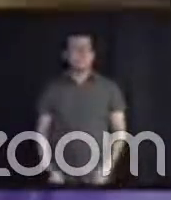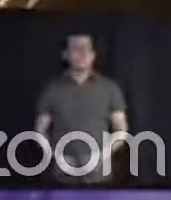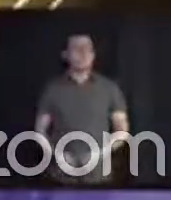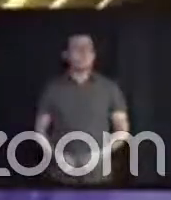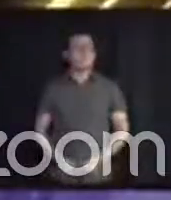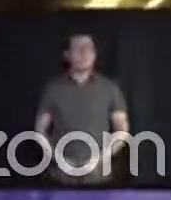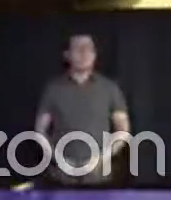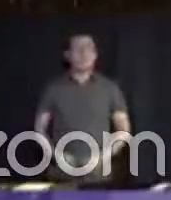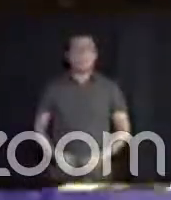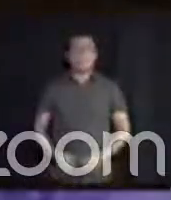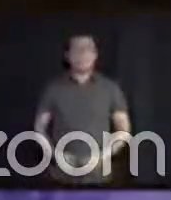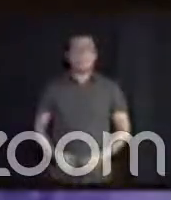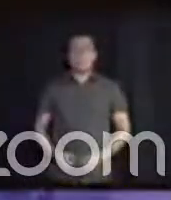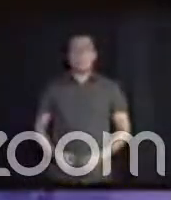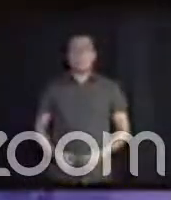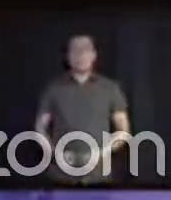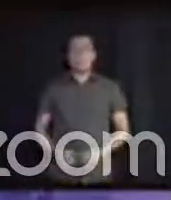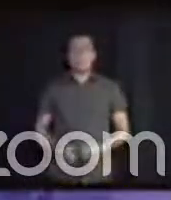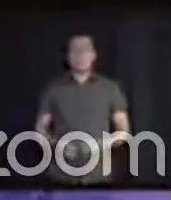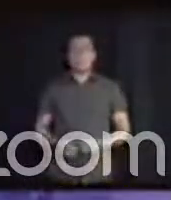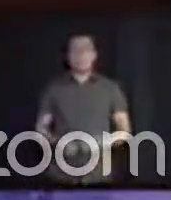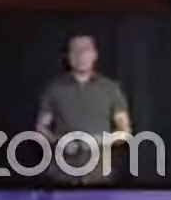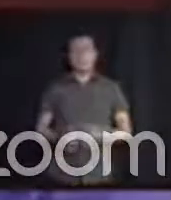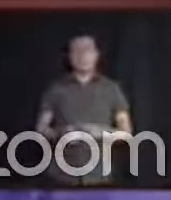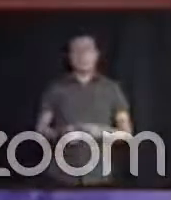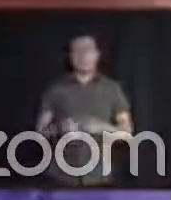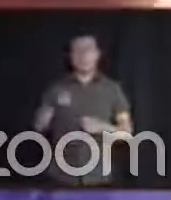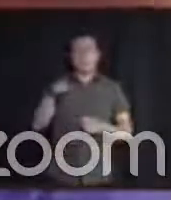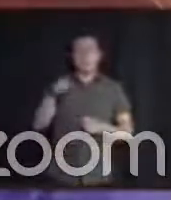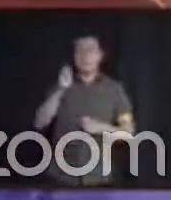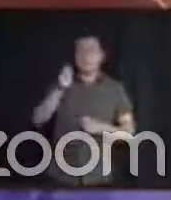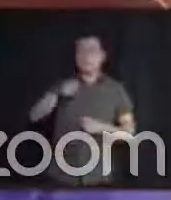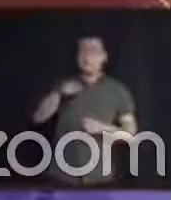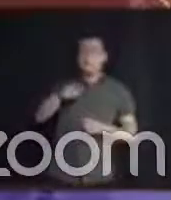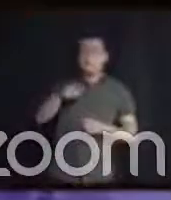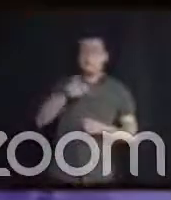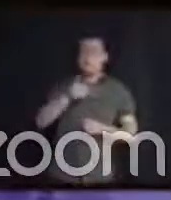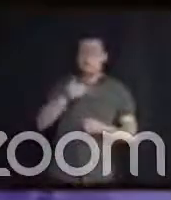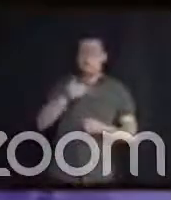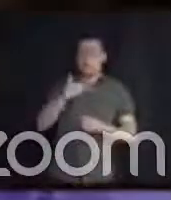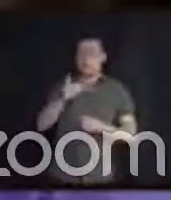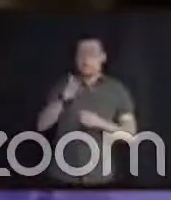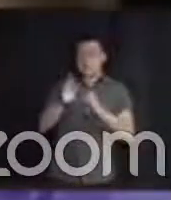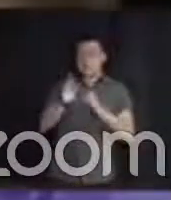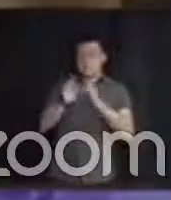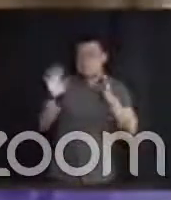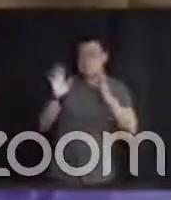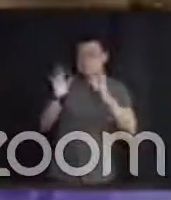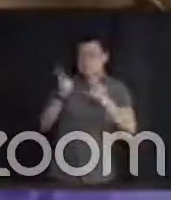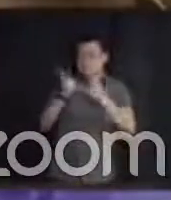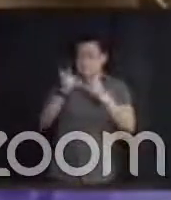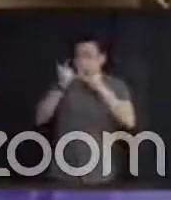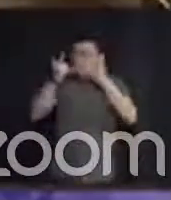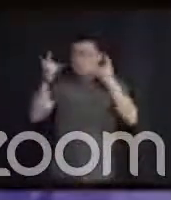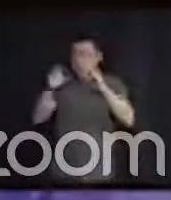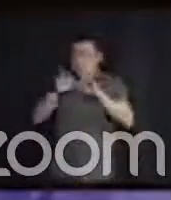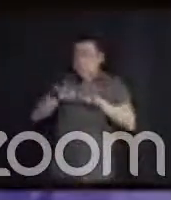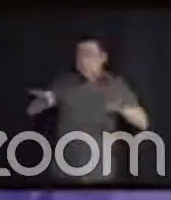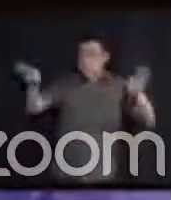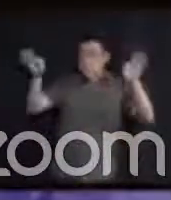Hemos vivido acontecimientos fundamentales en Ceitú. Momentos históricos.